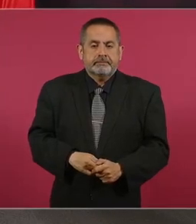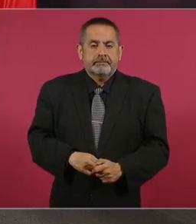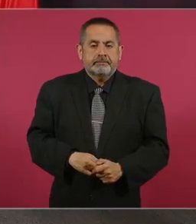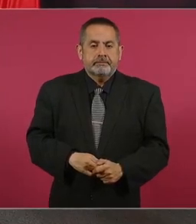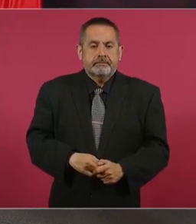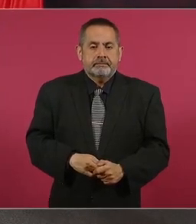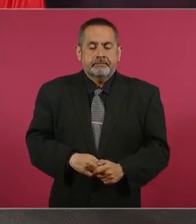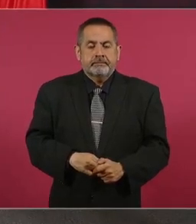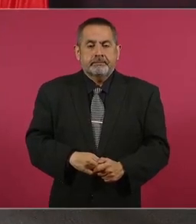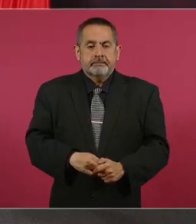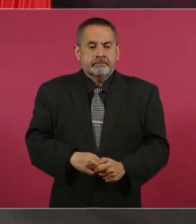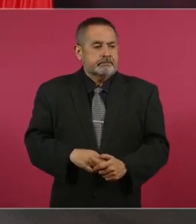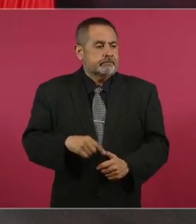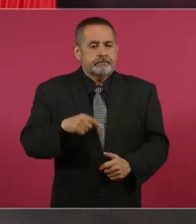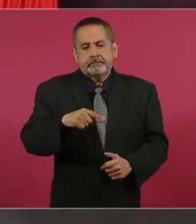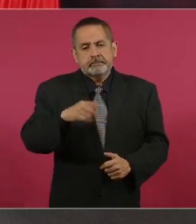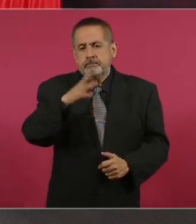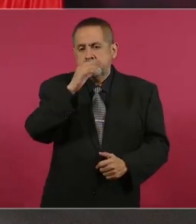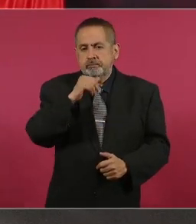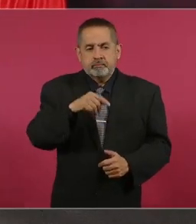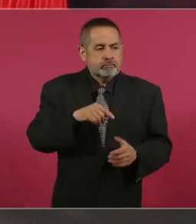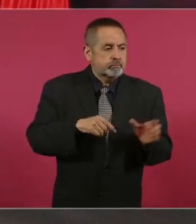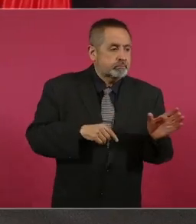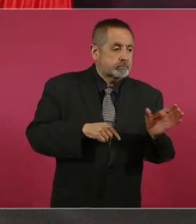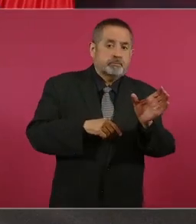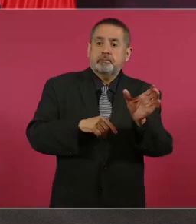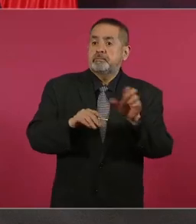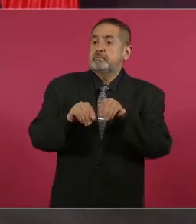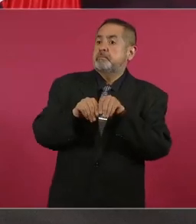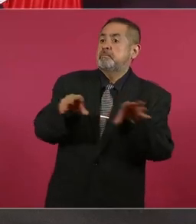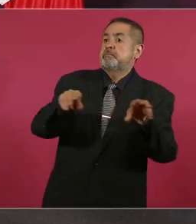publicitar un medicamento